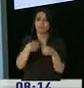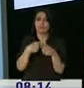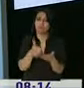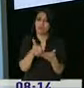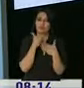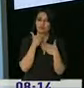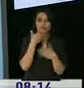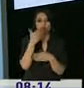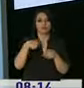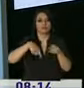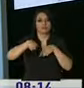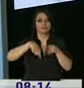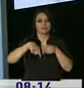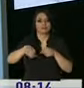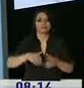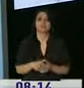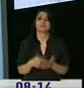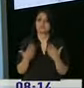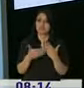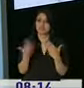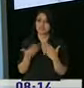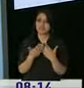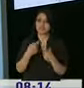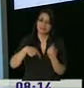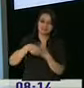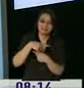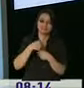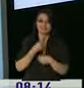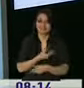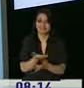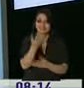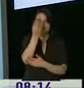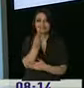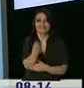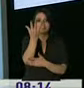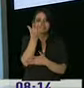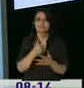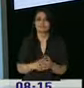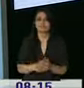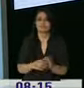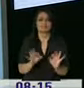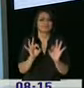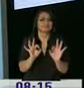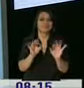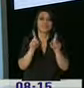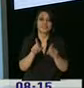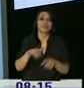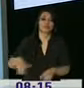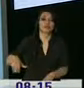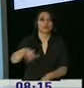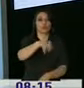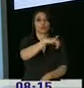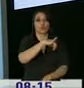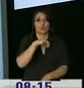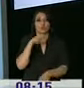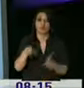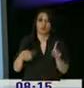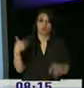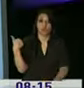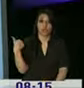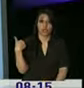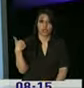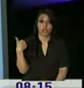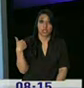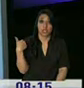mejor circulación. Con esta información regresamos con ustedes en estudios. Buenos días. Y esto es maravilloso, deberían hacerlo. Los que no tienen, hay nuevos